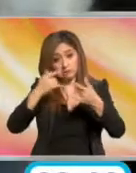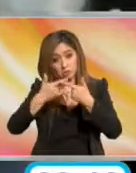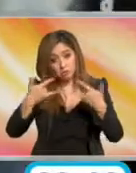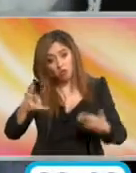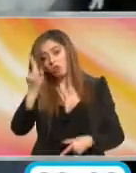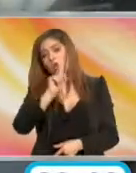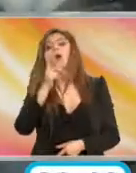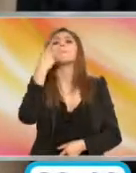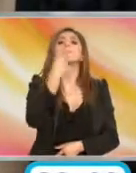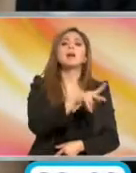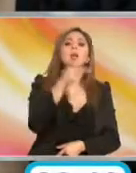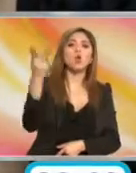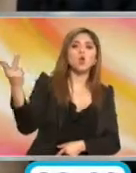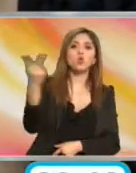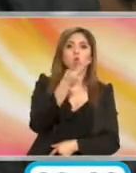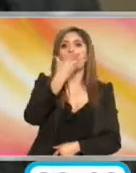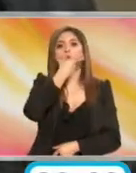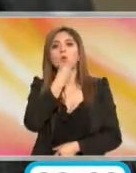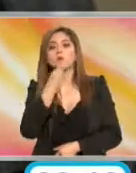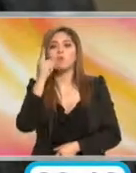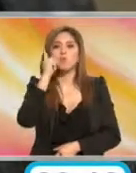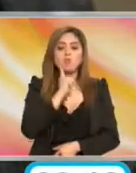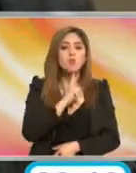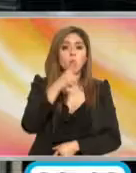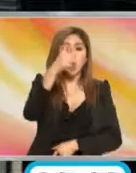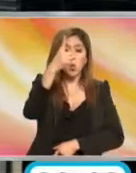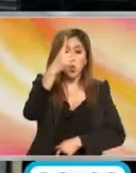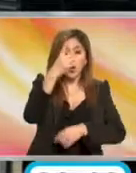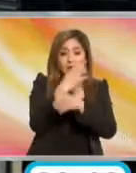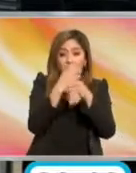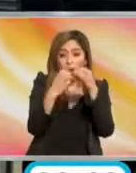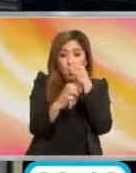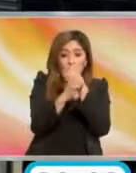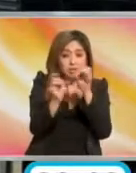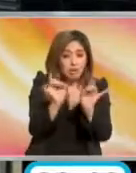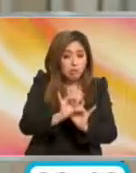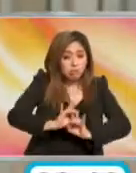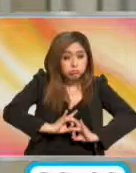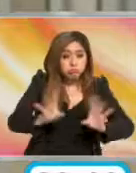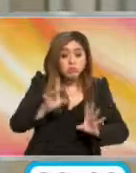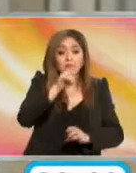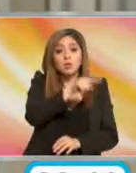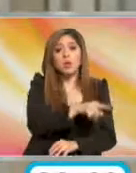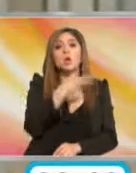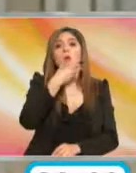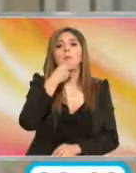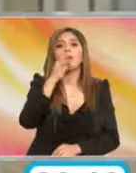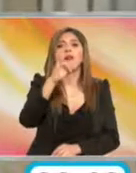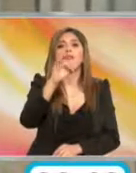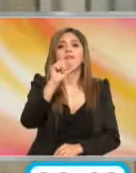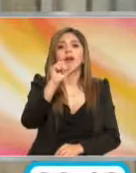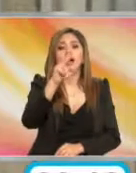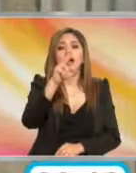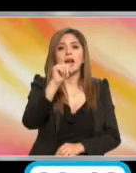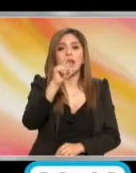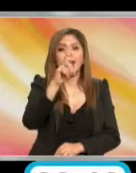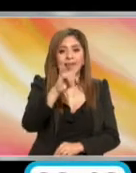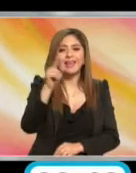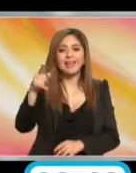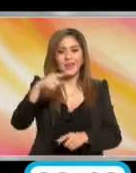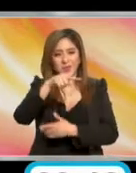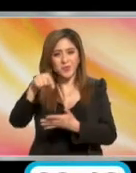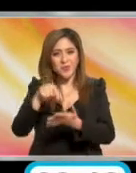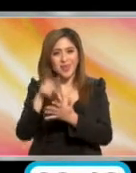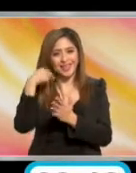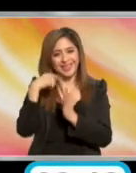una situación completamente fuera de su control, que de hecho lo primero que hace Farhadi en la película es sacarlos de su zona de confort, que es